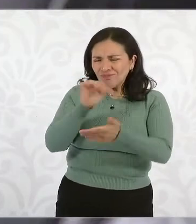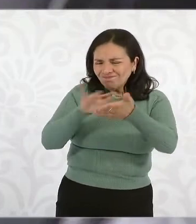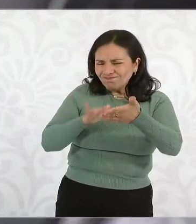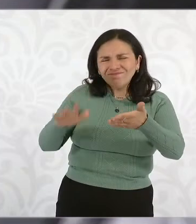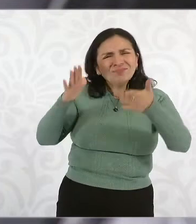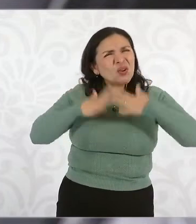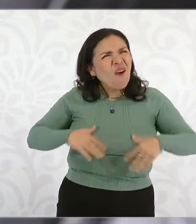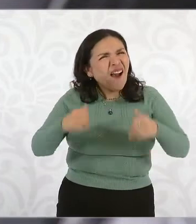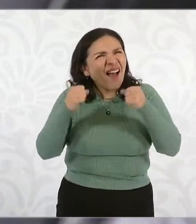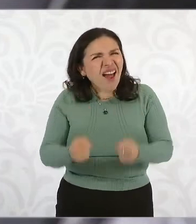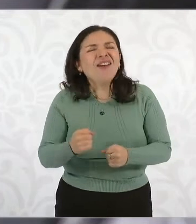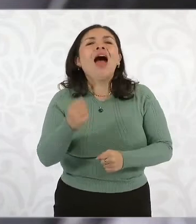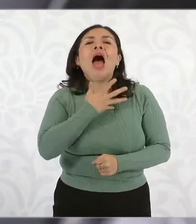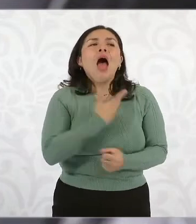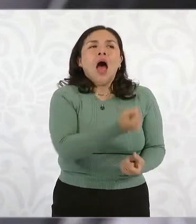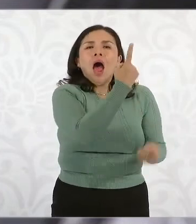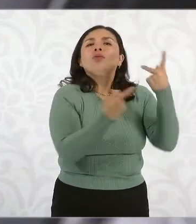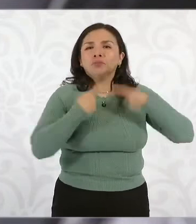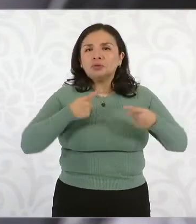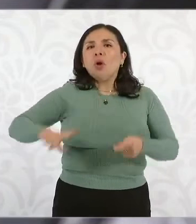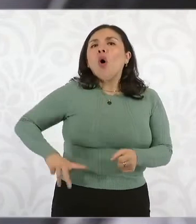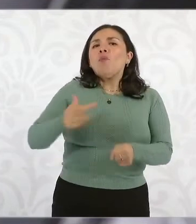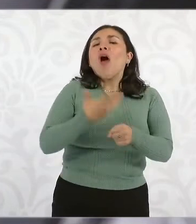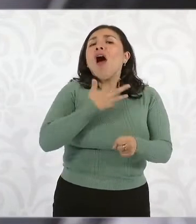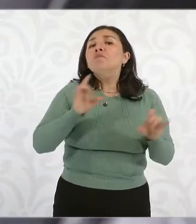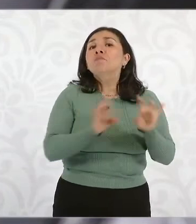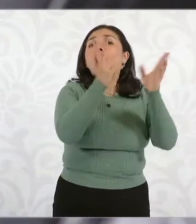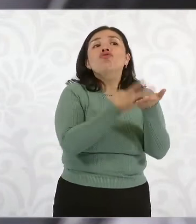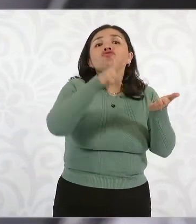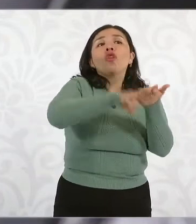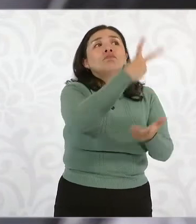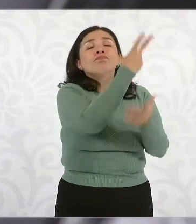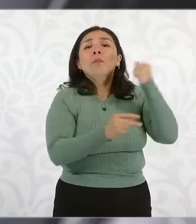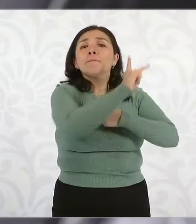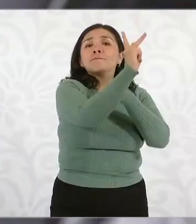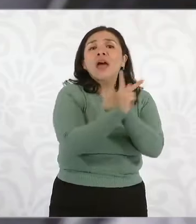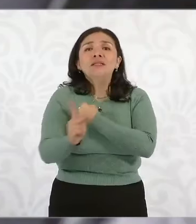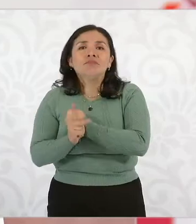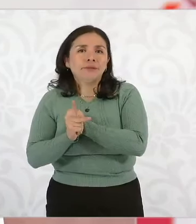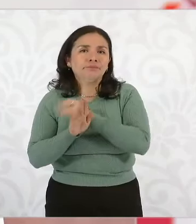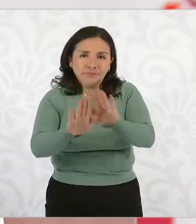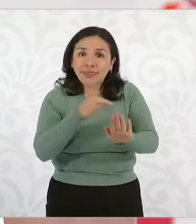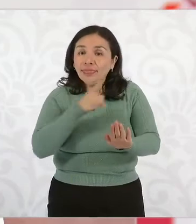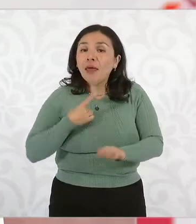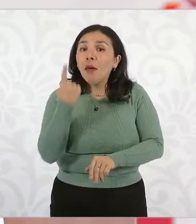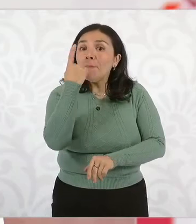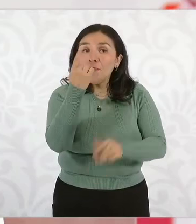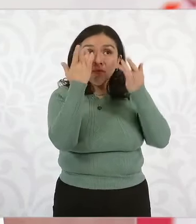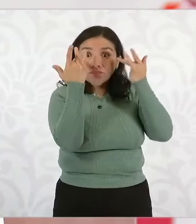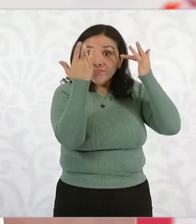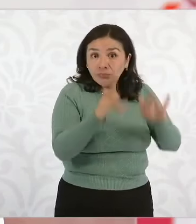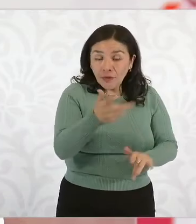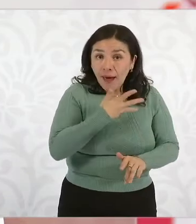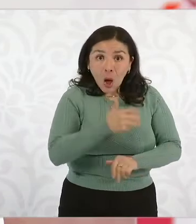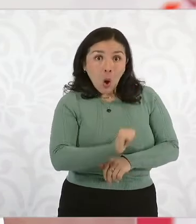habido gobernadores que tienen doble nacionalidad, no queda claro que deben renunciar a si tienen